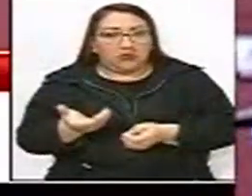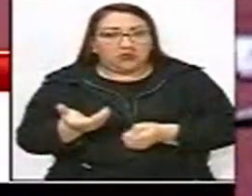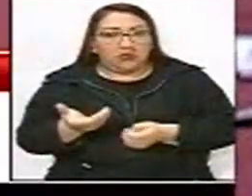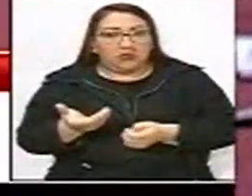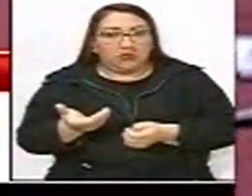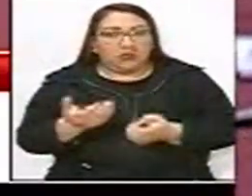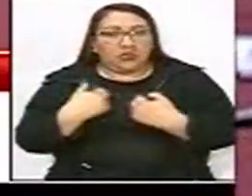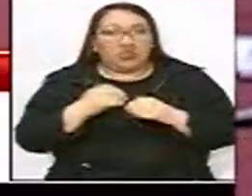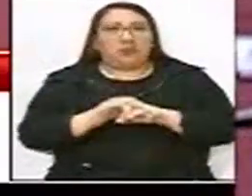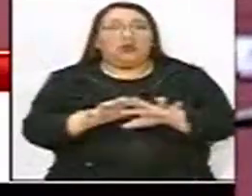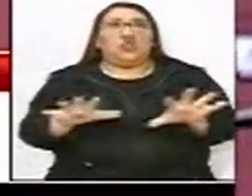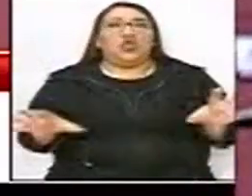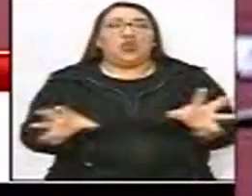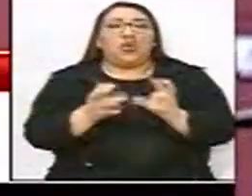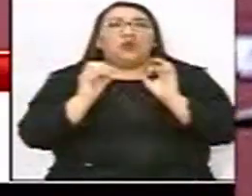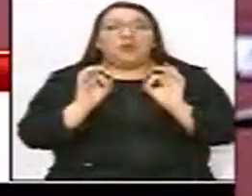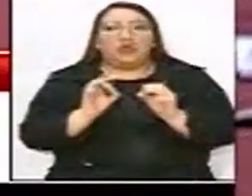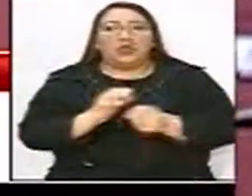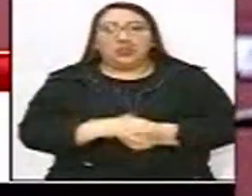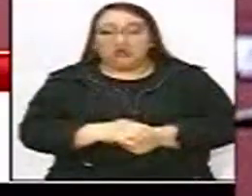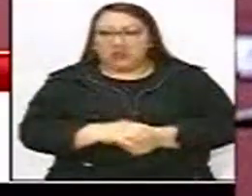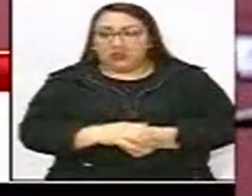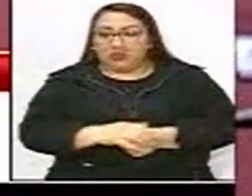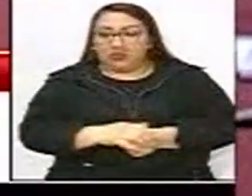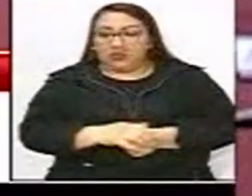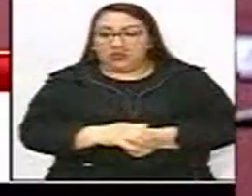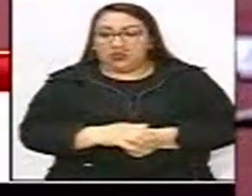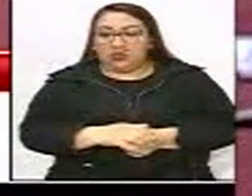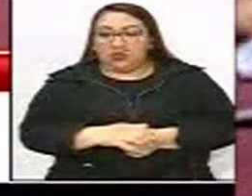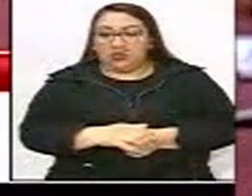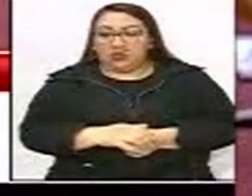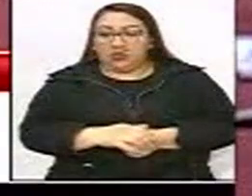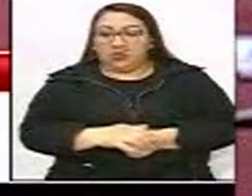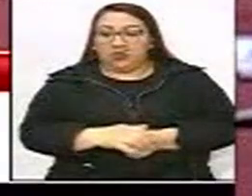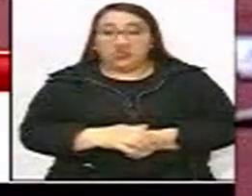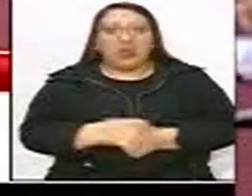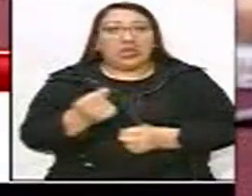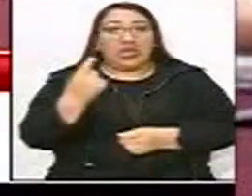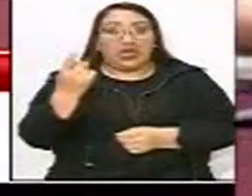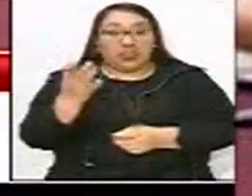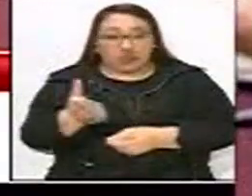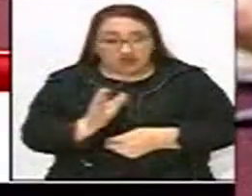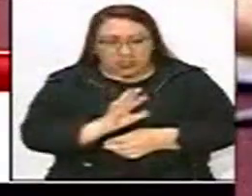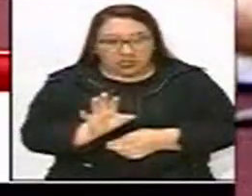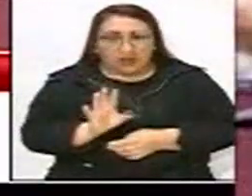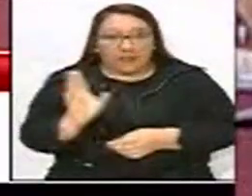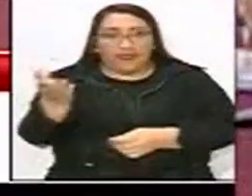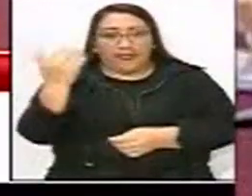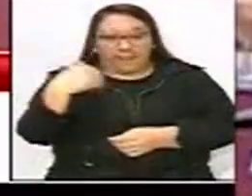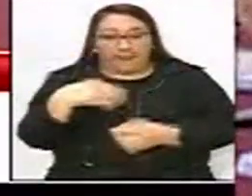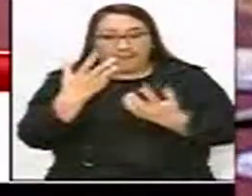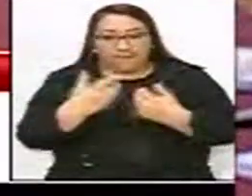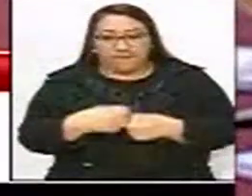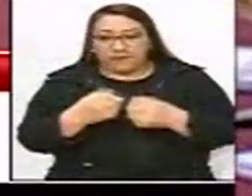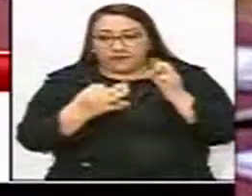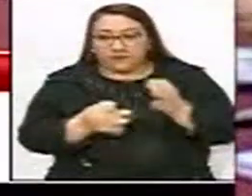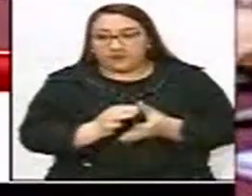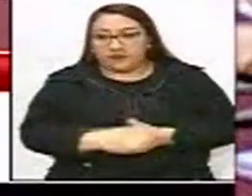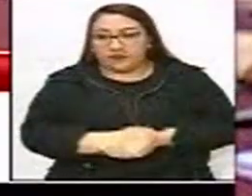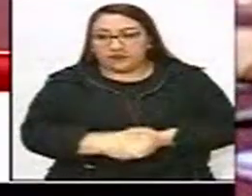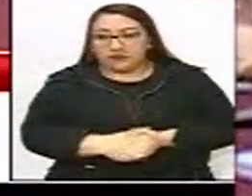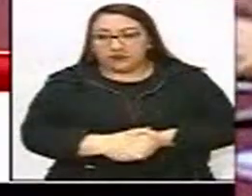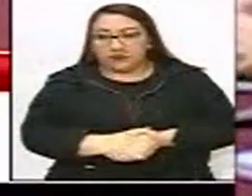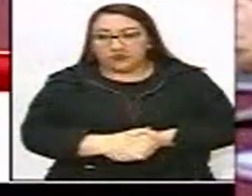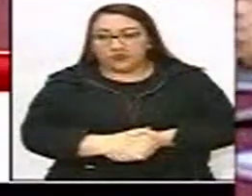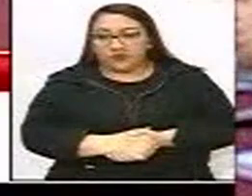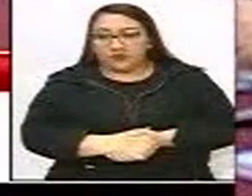se tiene el panorama completo. Que ponga el señor alcalde, su gerente, que venga a la empresa y exponga, y después